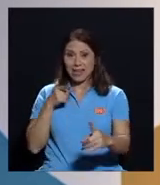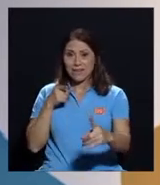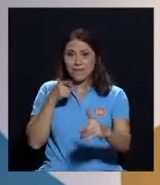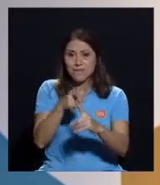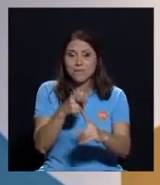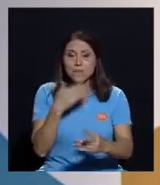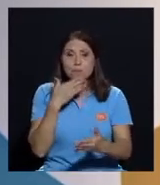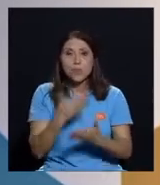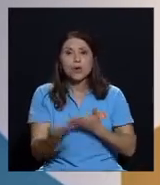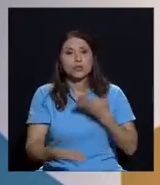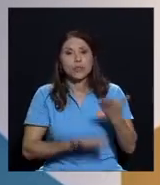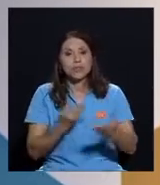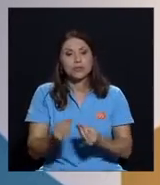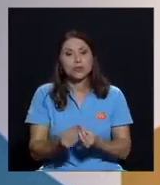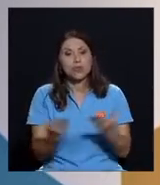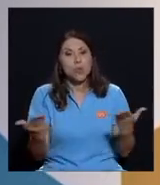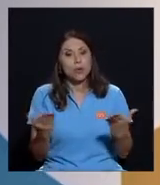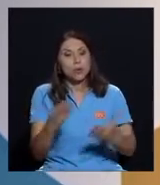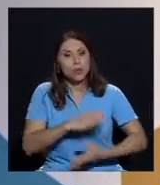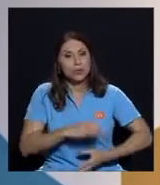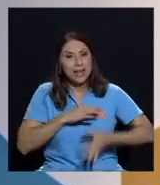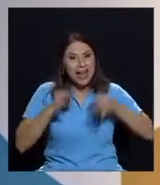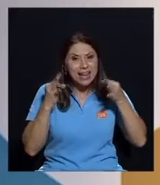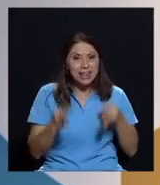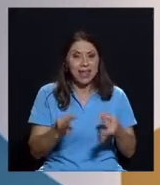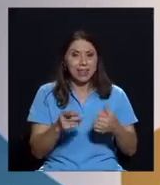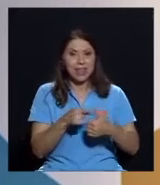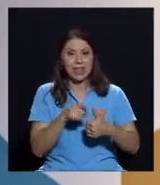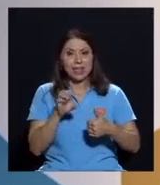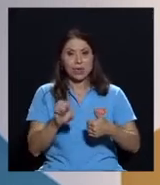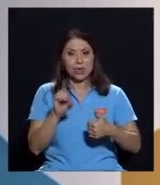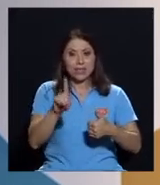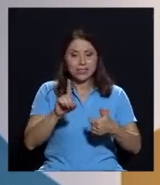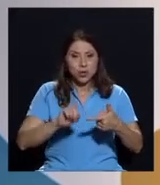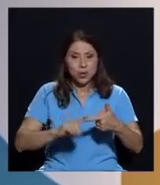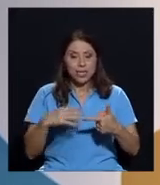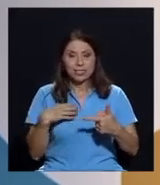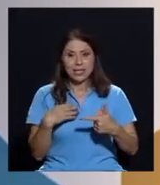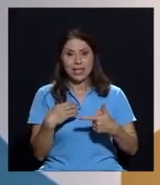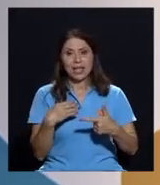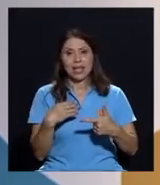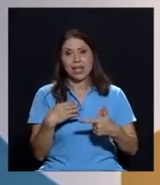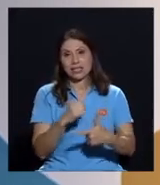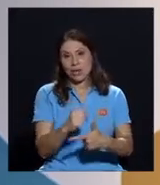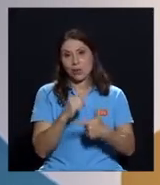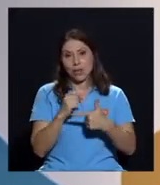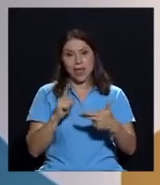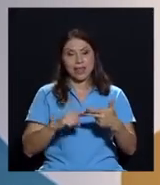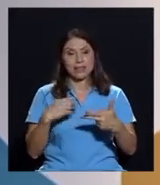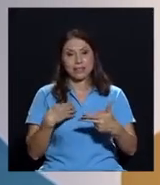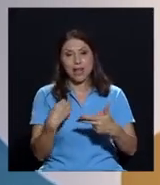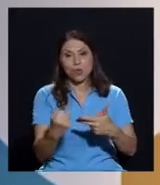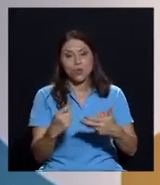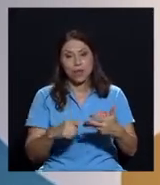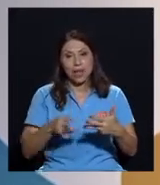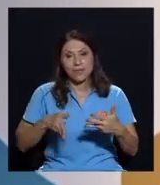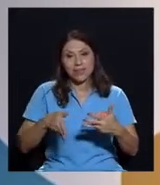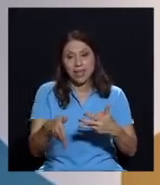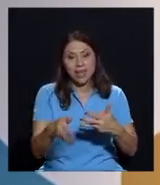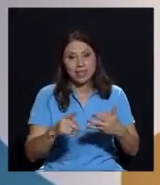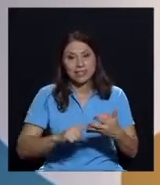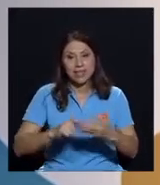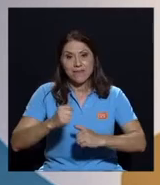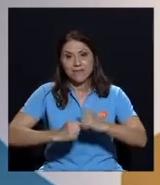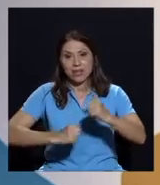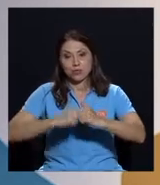y bienes públicos de calidad en educación en seguridad en salud en carreteras en la infraestructura y eso